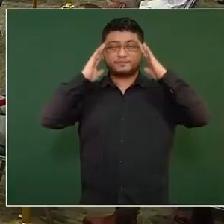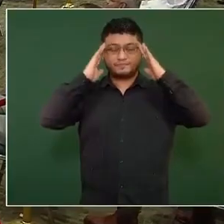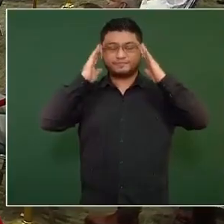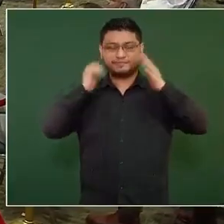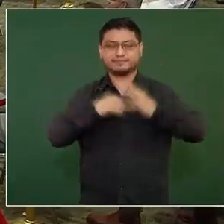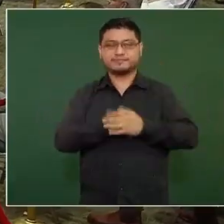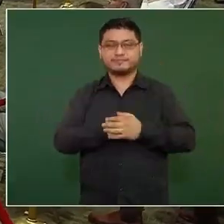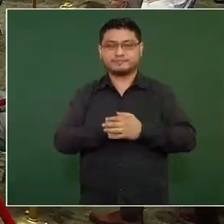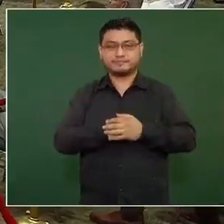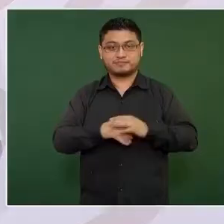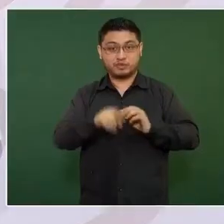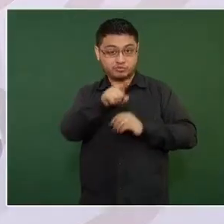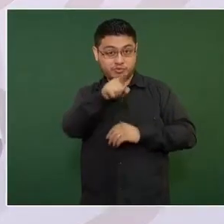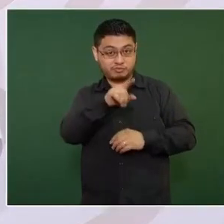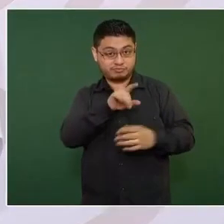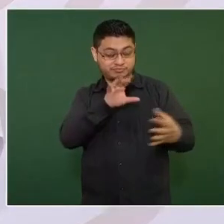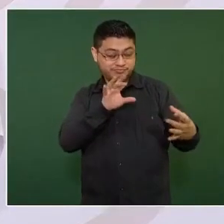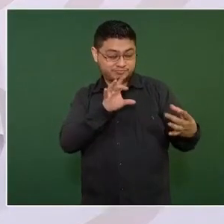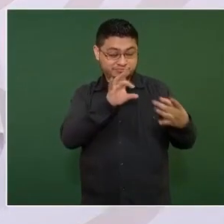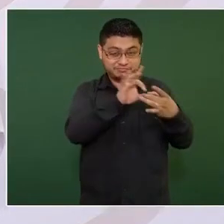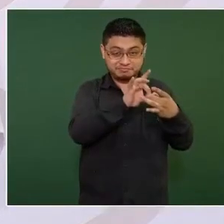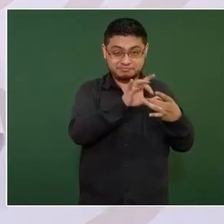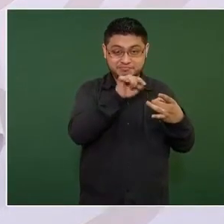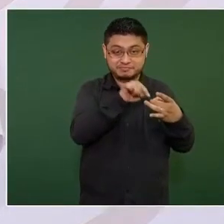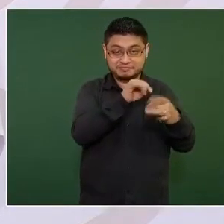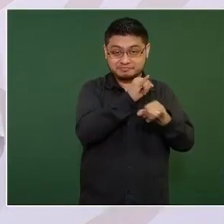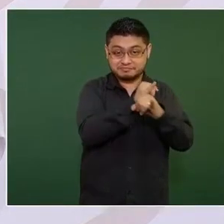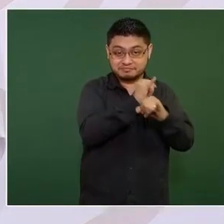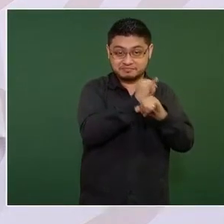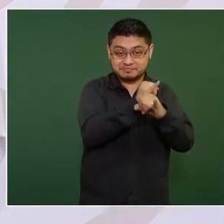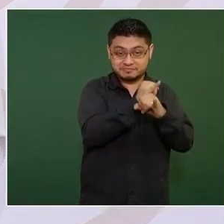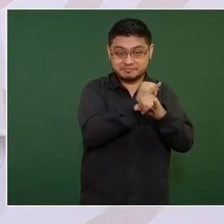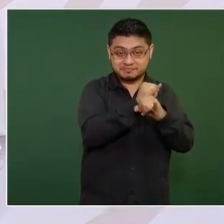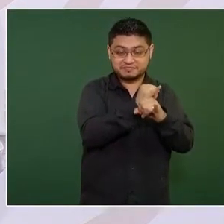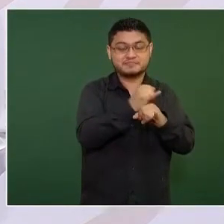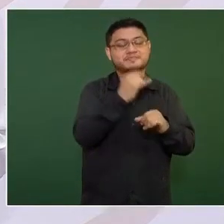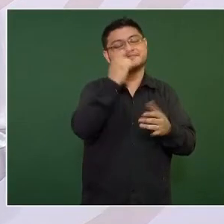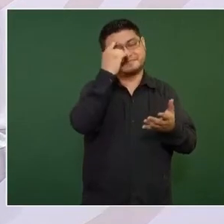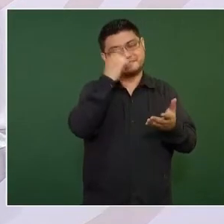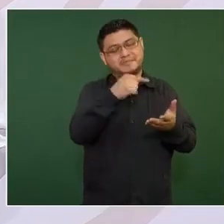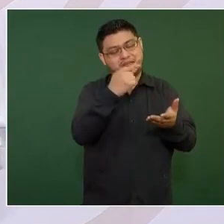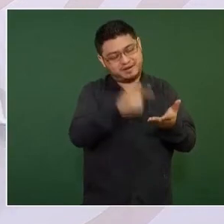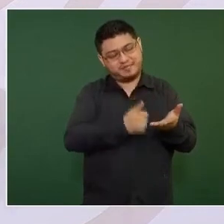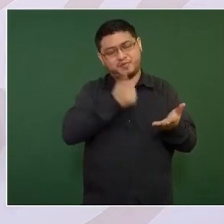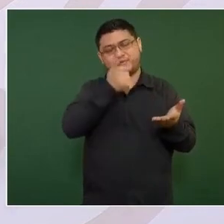Ya pueden conectarse a internet para el bienestar.